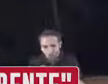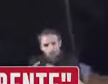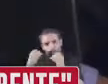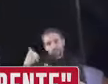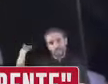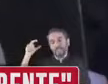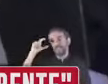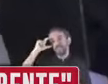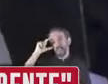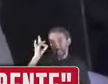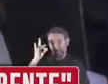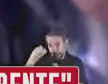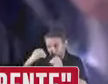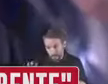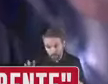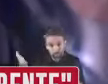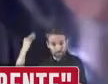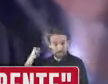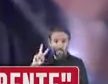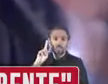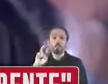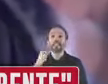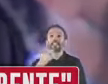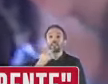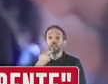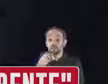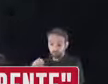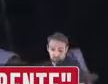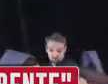diciembre el 2019 cuando